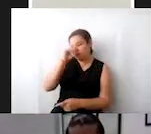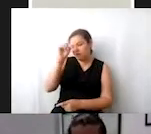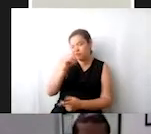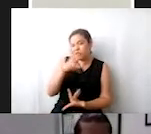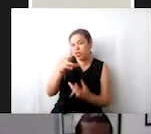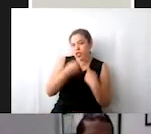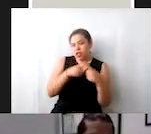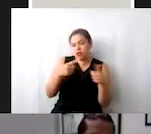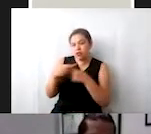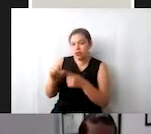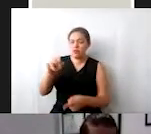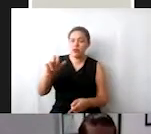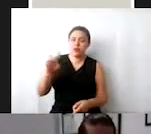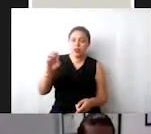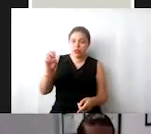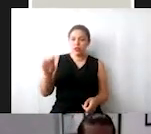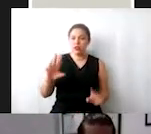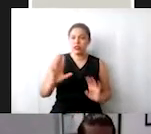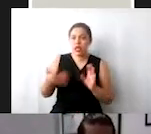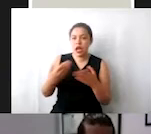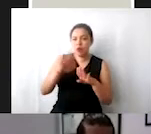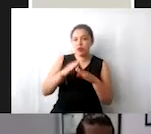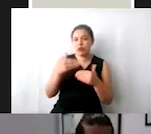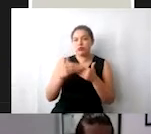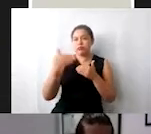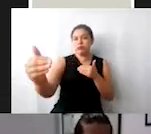la PRODECON ya se va más allá. Ya no